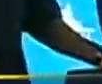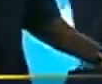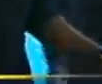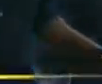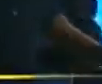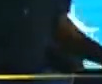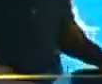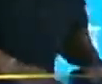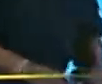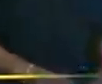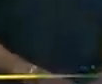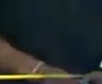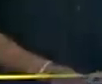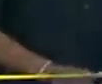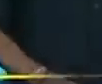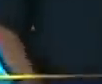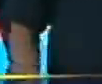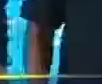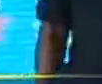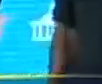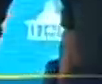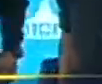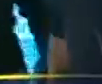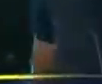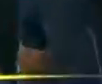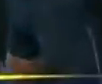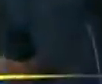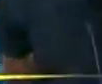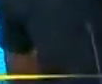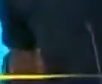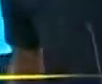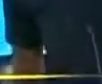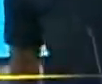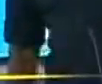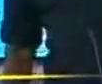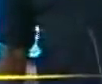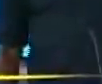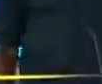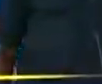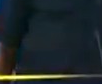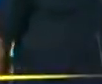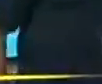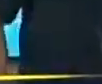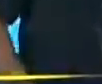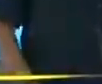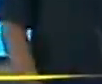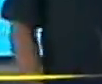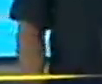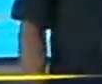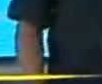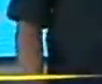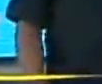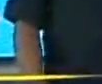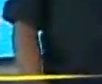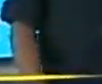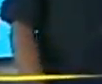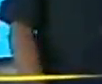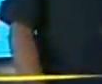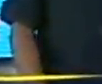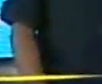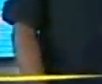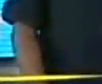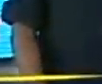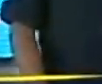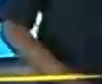Que traicionó la voluntad de un pueblo que le dio su confianza a través del voto. Allí vemos al presidente también del Partido